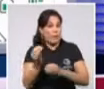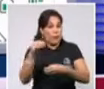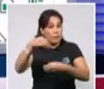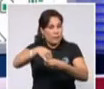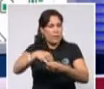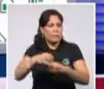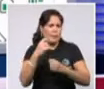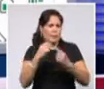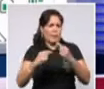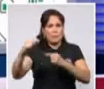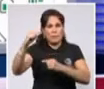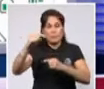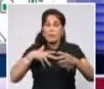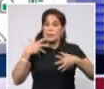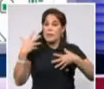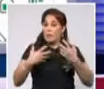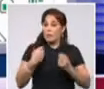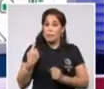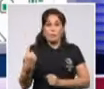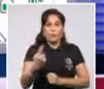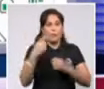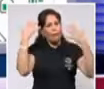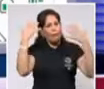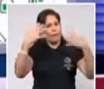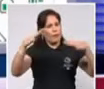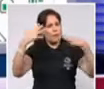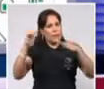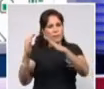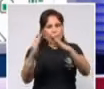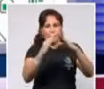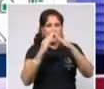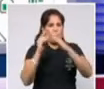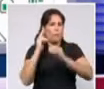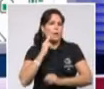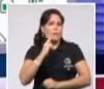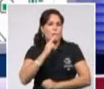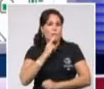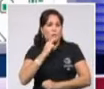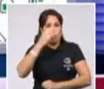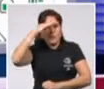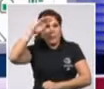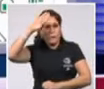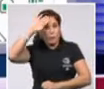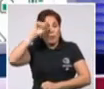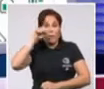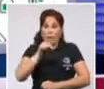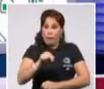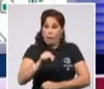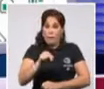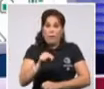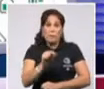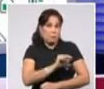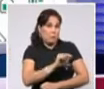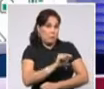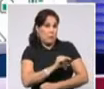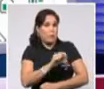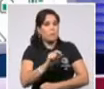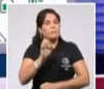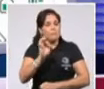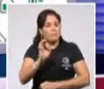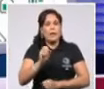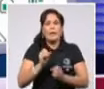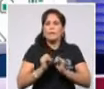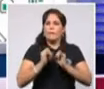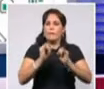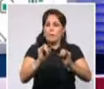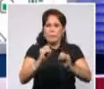esta celebración y la felicitación también a estos especialistas que desde ya hace un tiempo pues llevan la